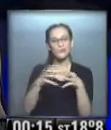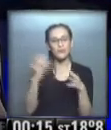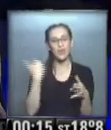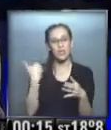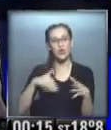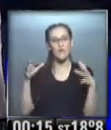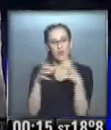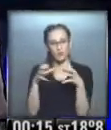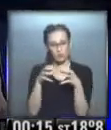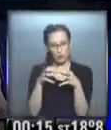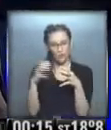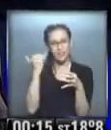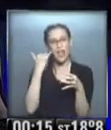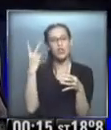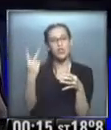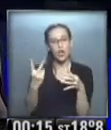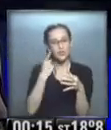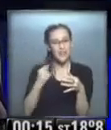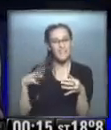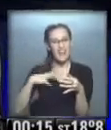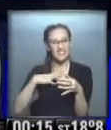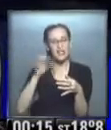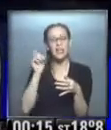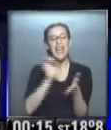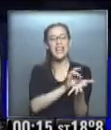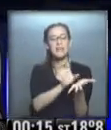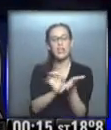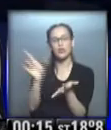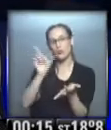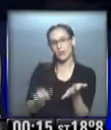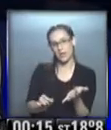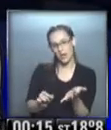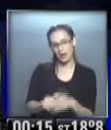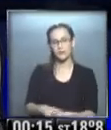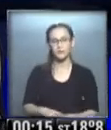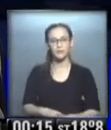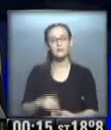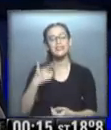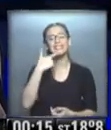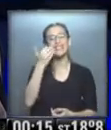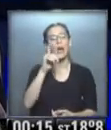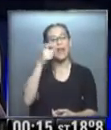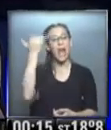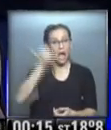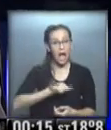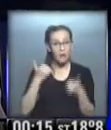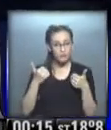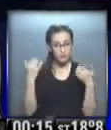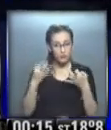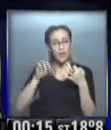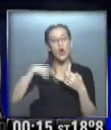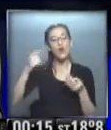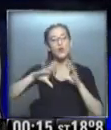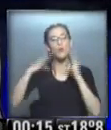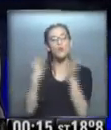de fútbol, porque restan dos jornadas de eliminatorias sudamericanas, más allá de que el seleccionado dirigido por Alejandro Sabella ya está clasificado al próximo Mundial